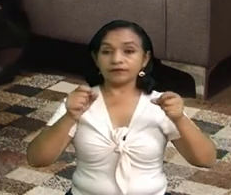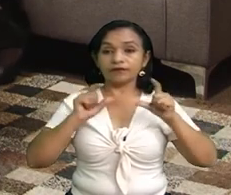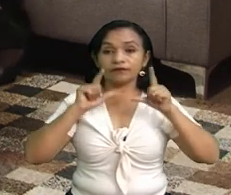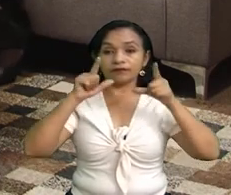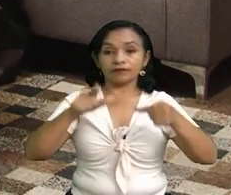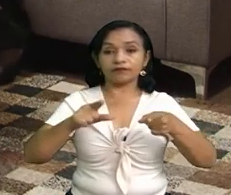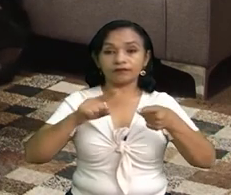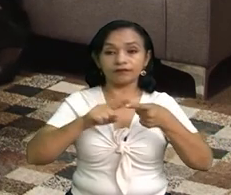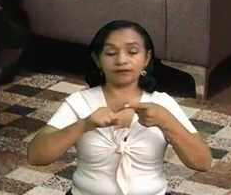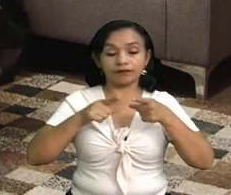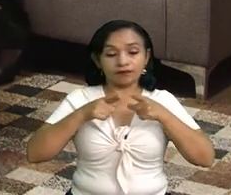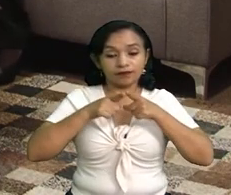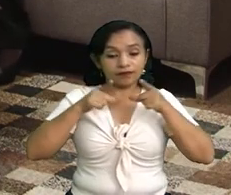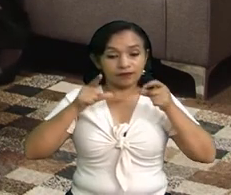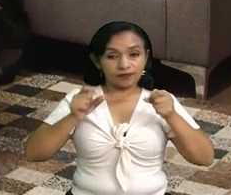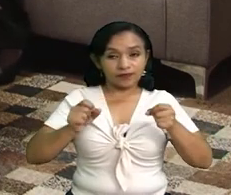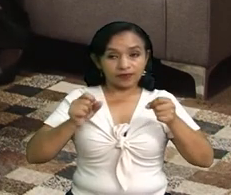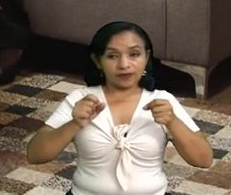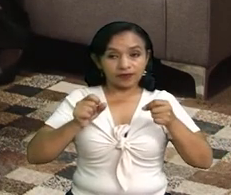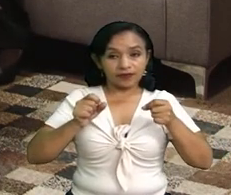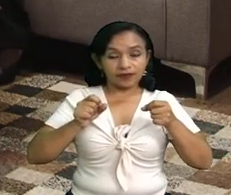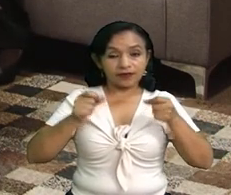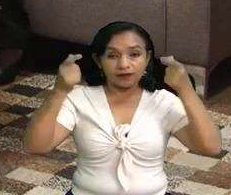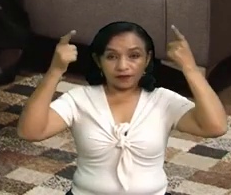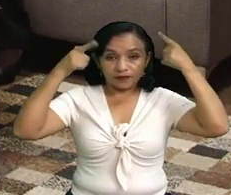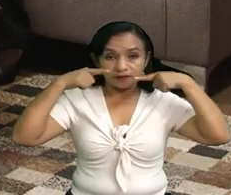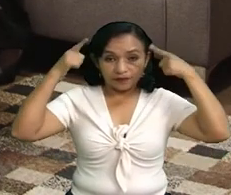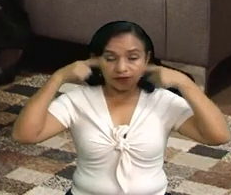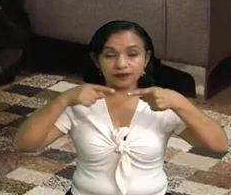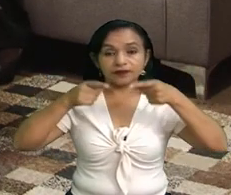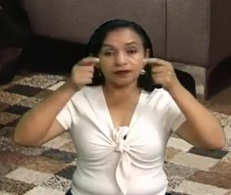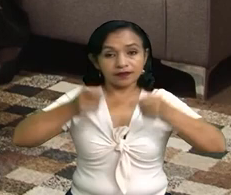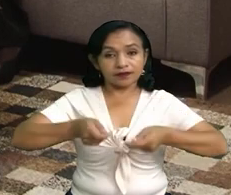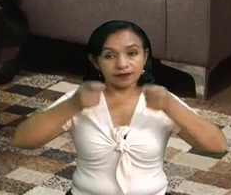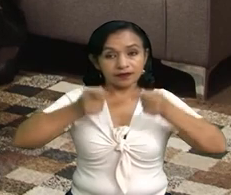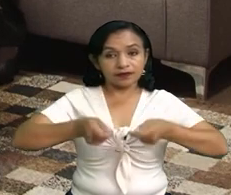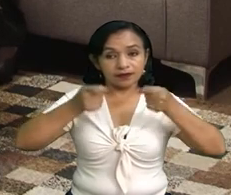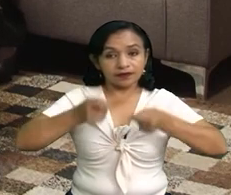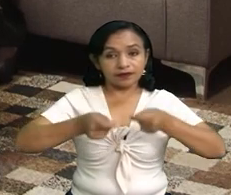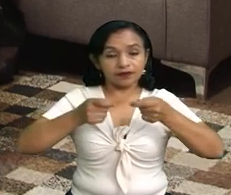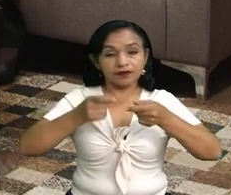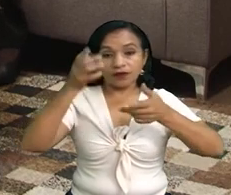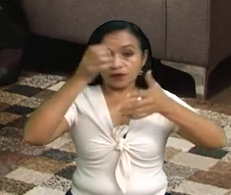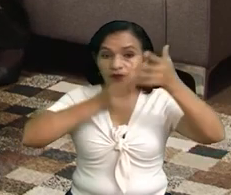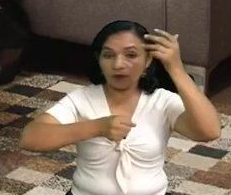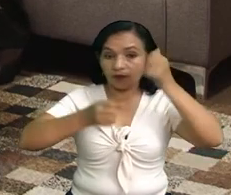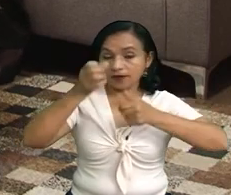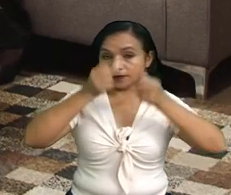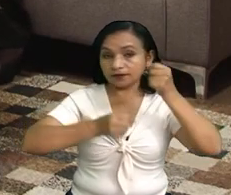los estudiantes que son de Managua, okay, los que son de Masaya, los que son de Granada, los que son de Boaco.